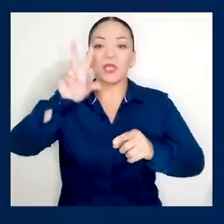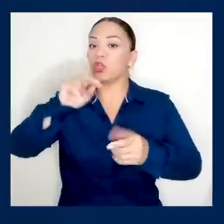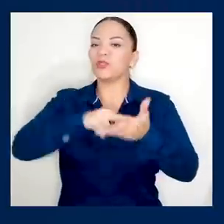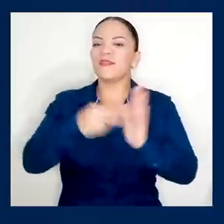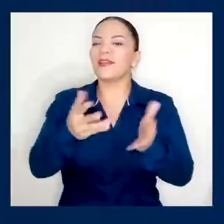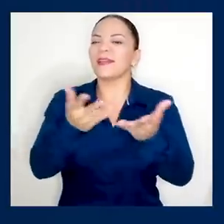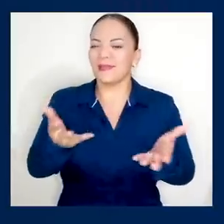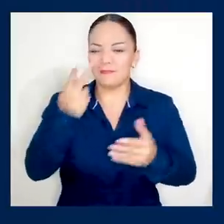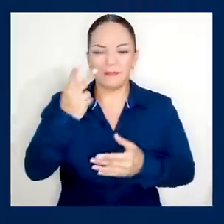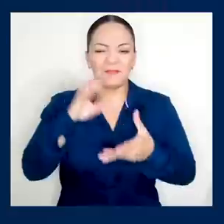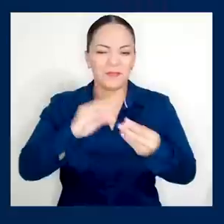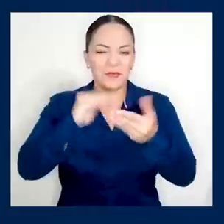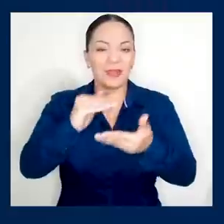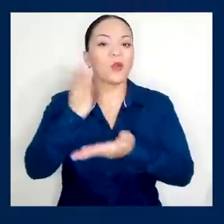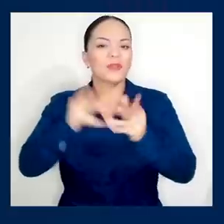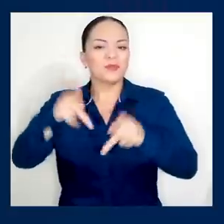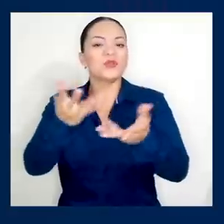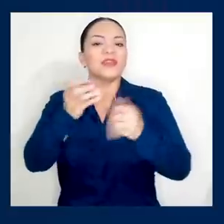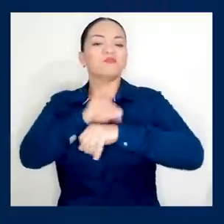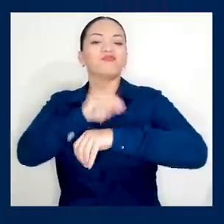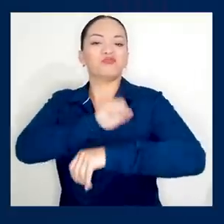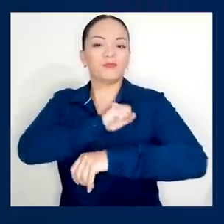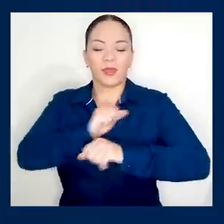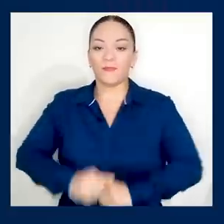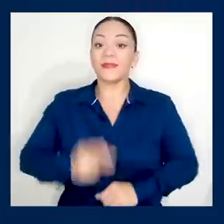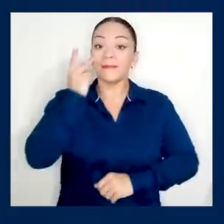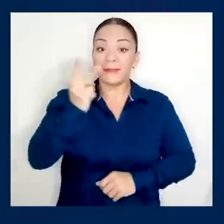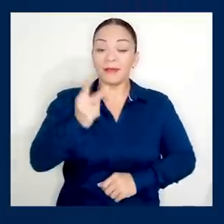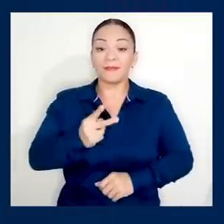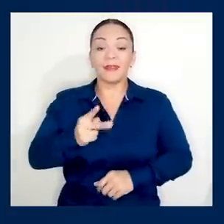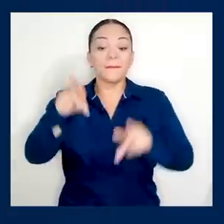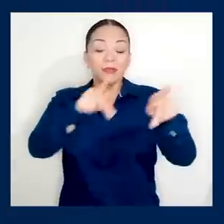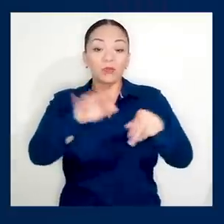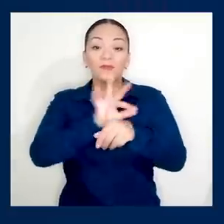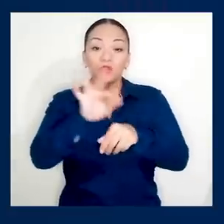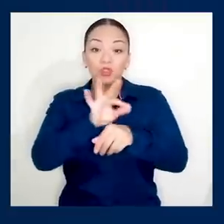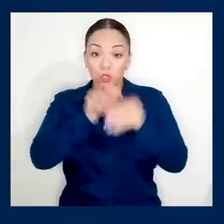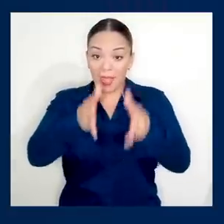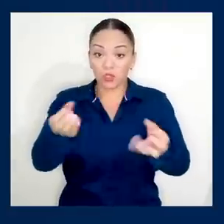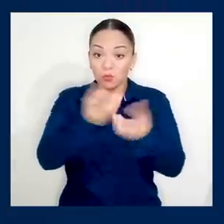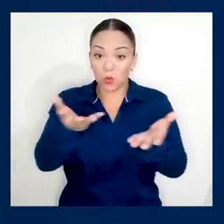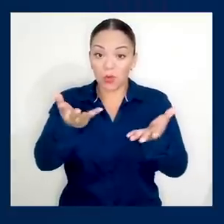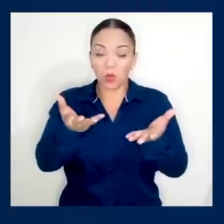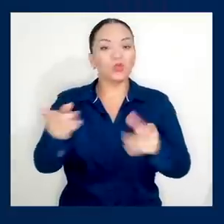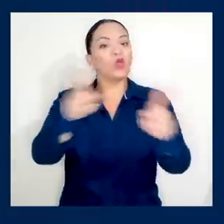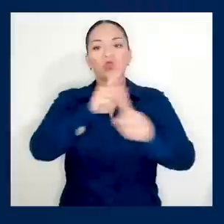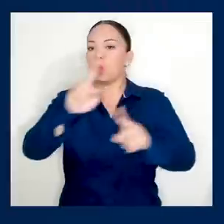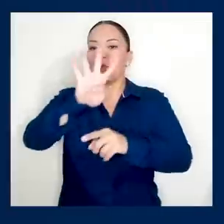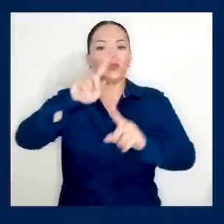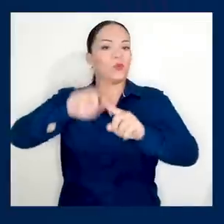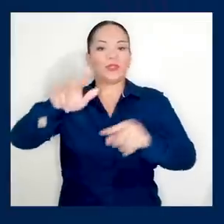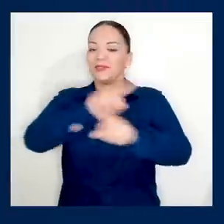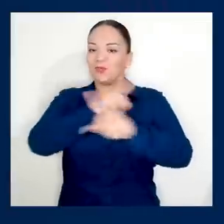tigre. Mire, no aplica a ningún funcionario público. Todos seguirán con 5x2.